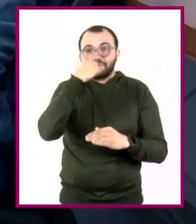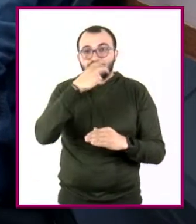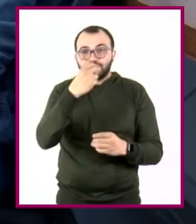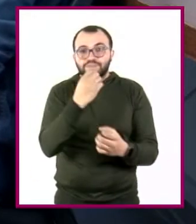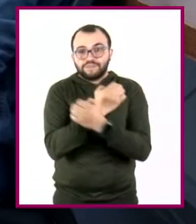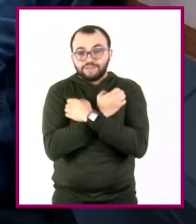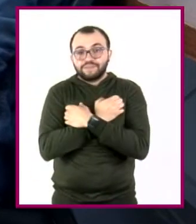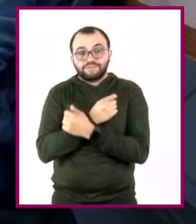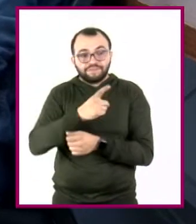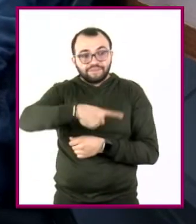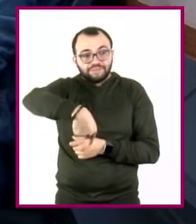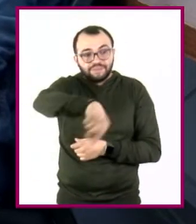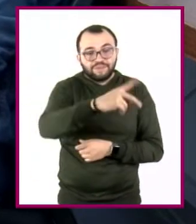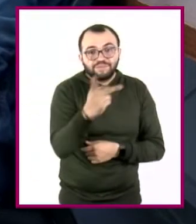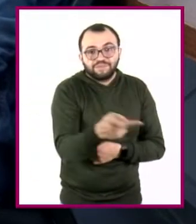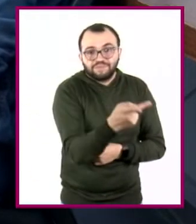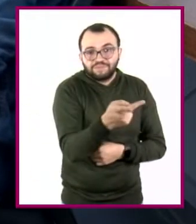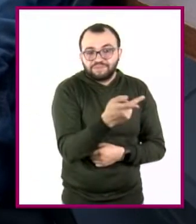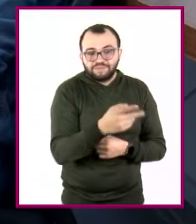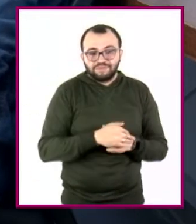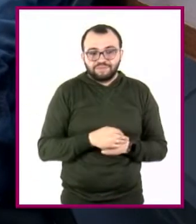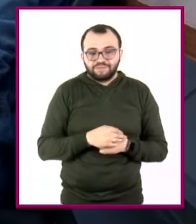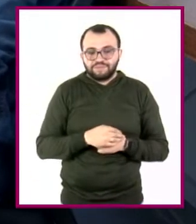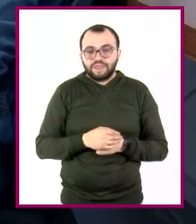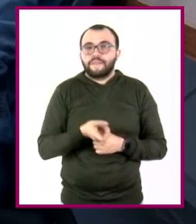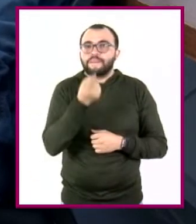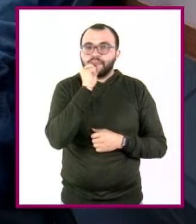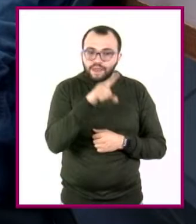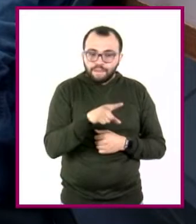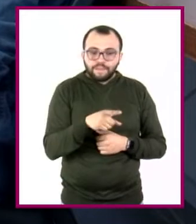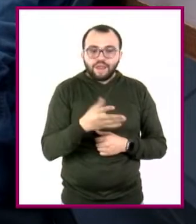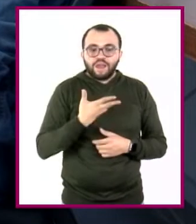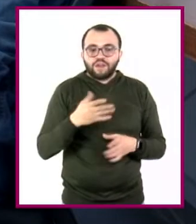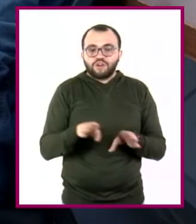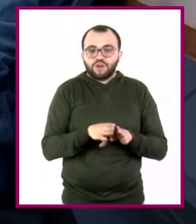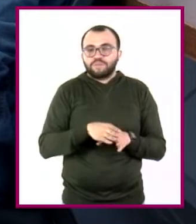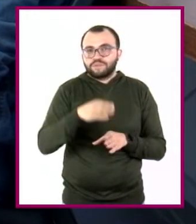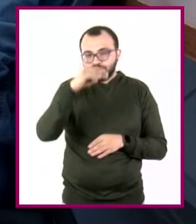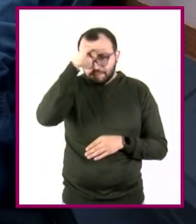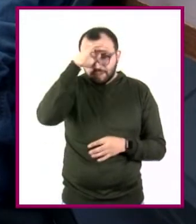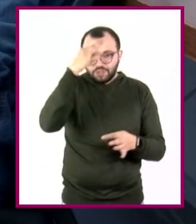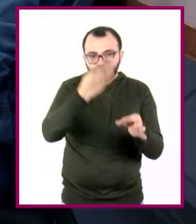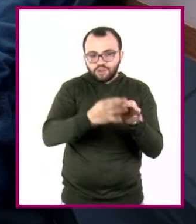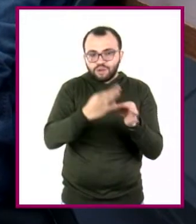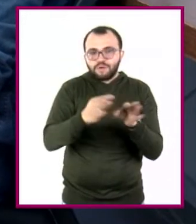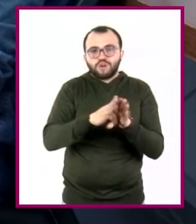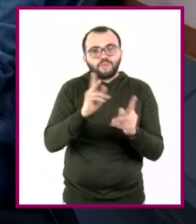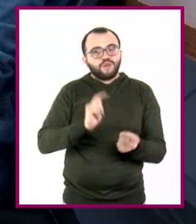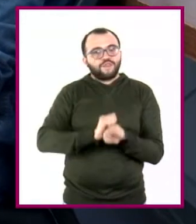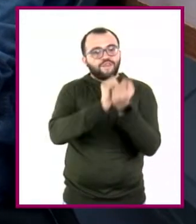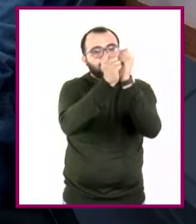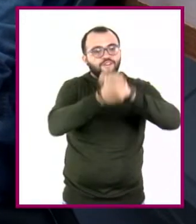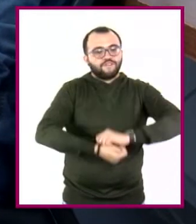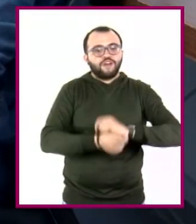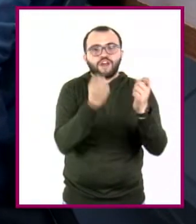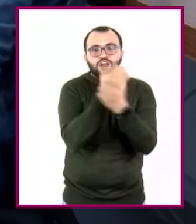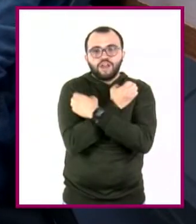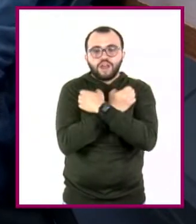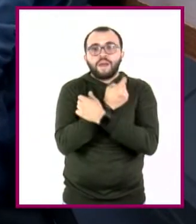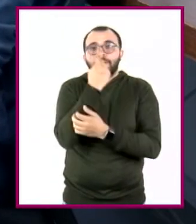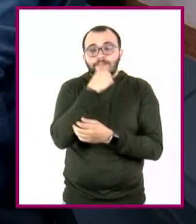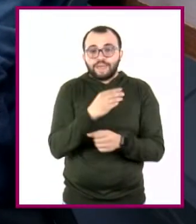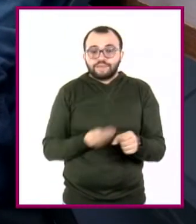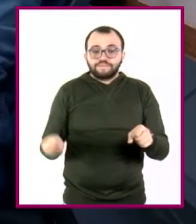importante de la población. También se ha tratado de cumplir con la expectativa de transformar a la educación para contribuir